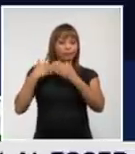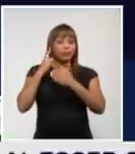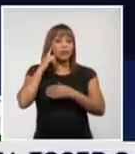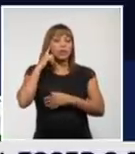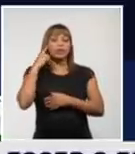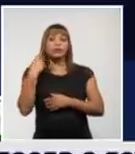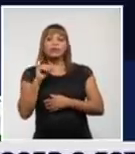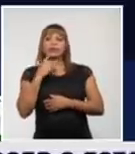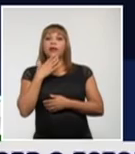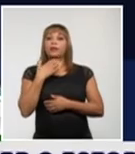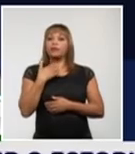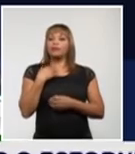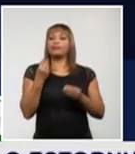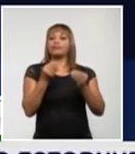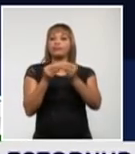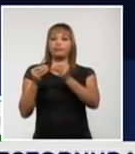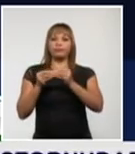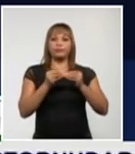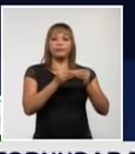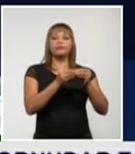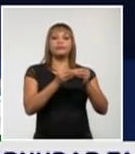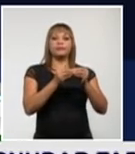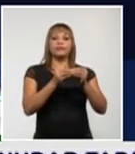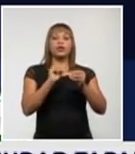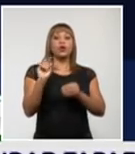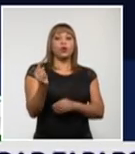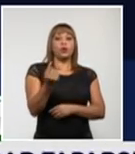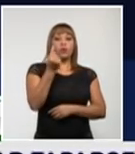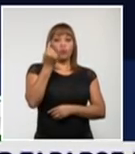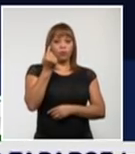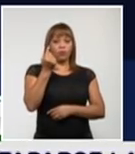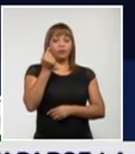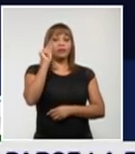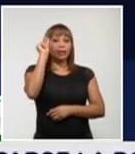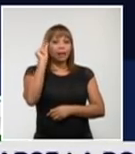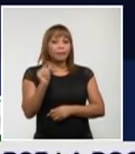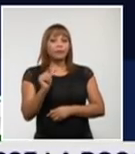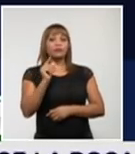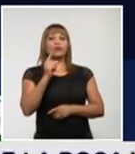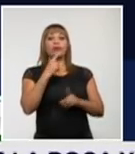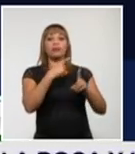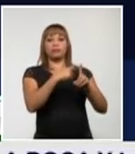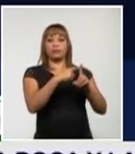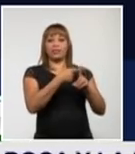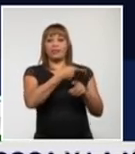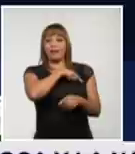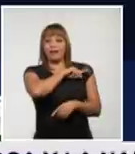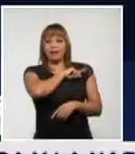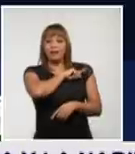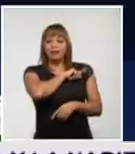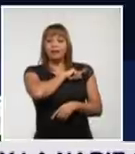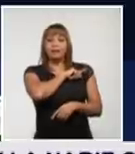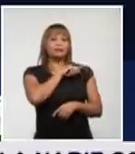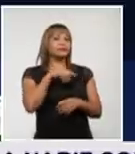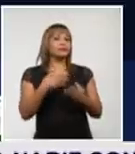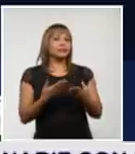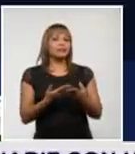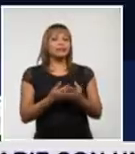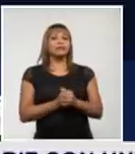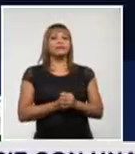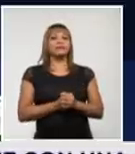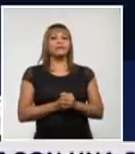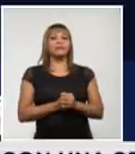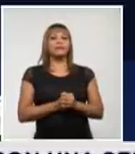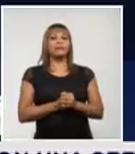la fuente de infección. Uno de las personas diagnosticadas ayer, pues tiene como